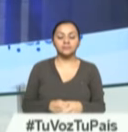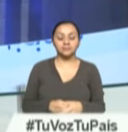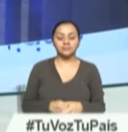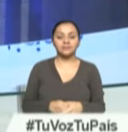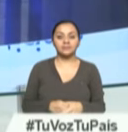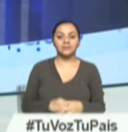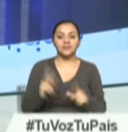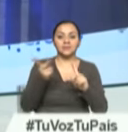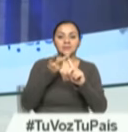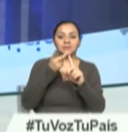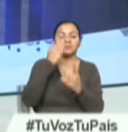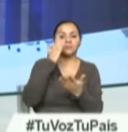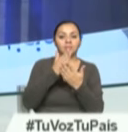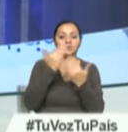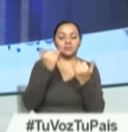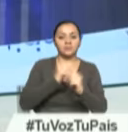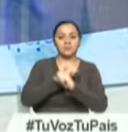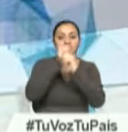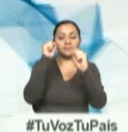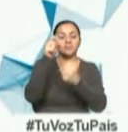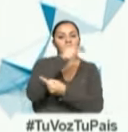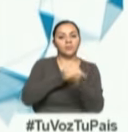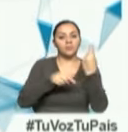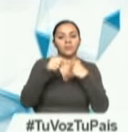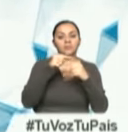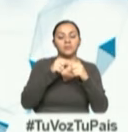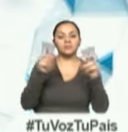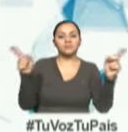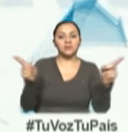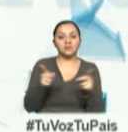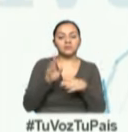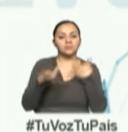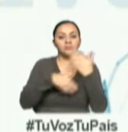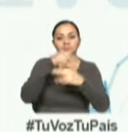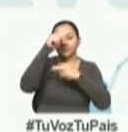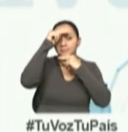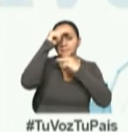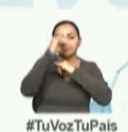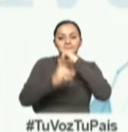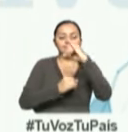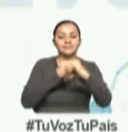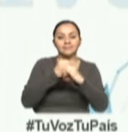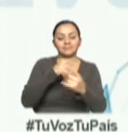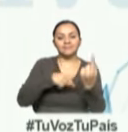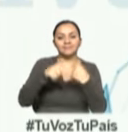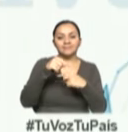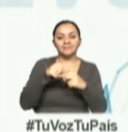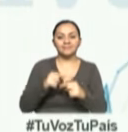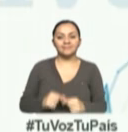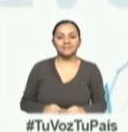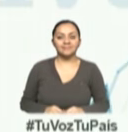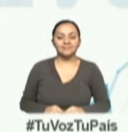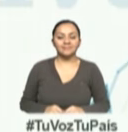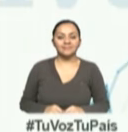Hacemos la segunda pausa de esta mañana. Al regresar tendremos el resumen de las noticias internacionales. Ya regresamos.